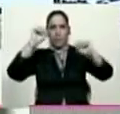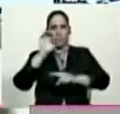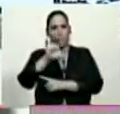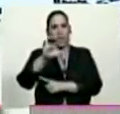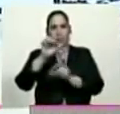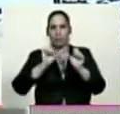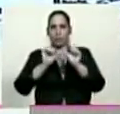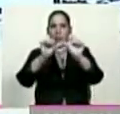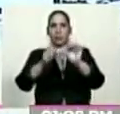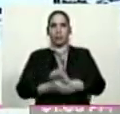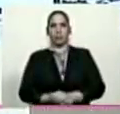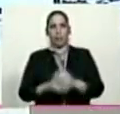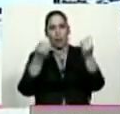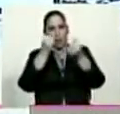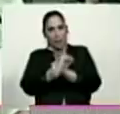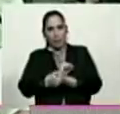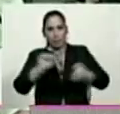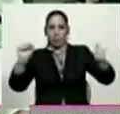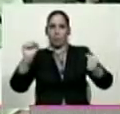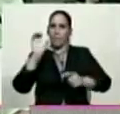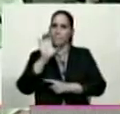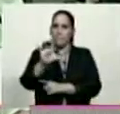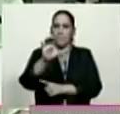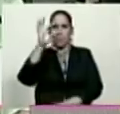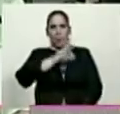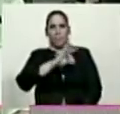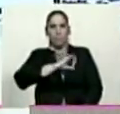patria sigue! ¡Independencia!